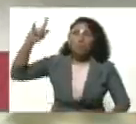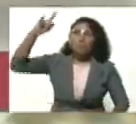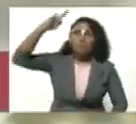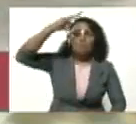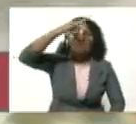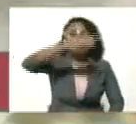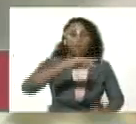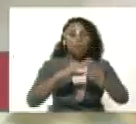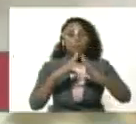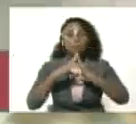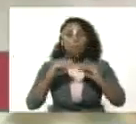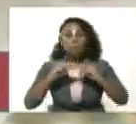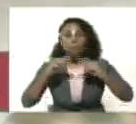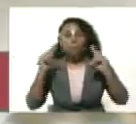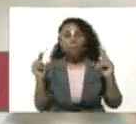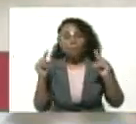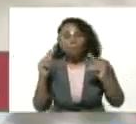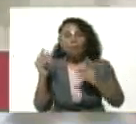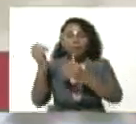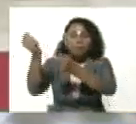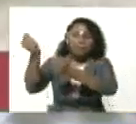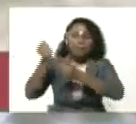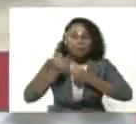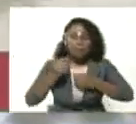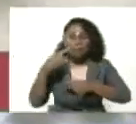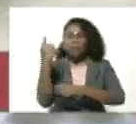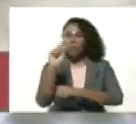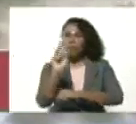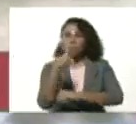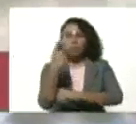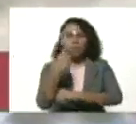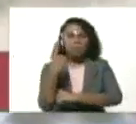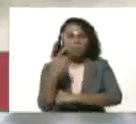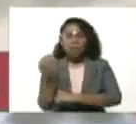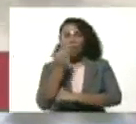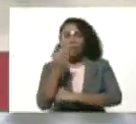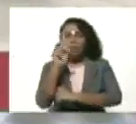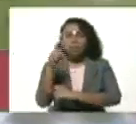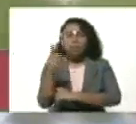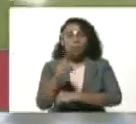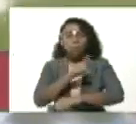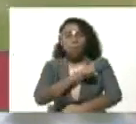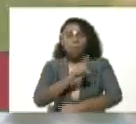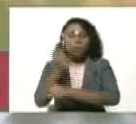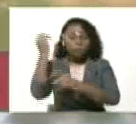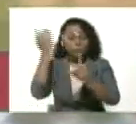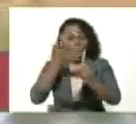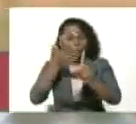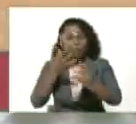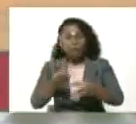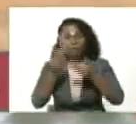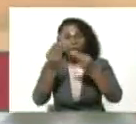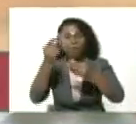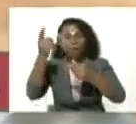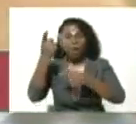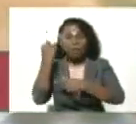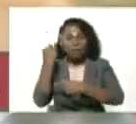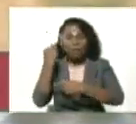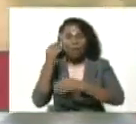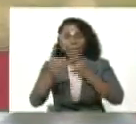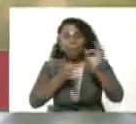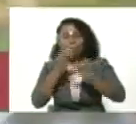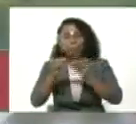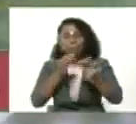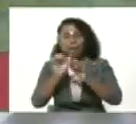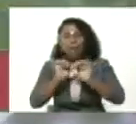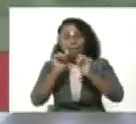el puente aéreo que se ha activado para traer no solamente alimentos, sino para cumplir una instrucción que usted dio el día de ayer de